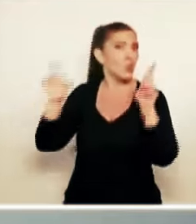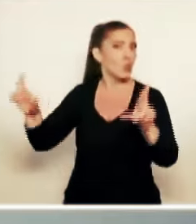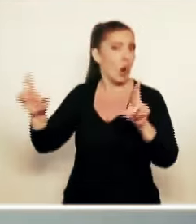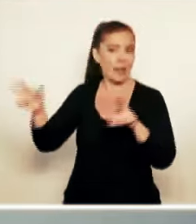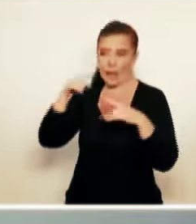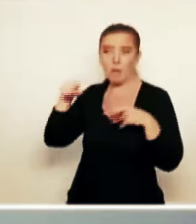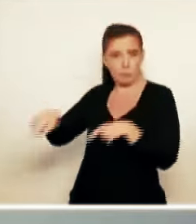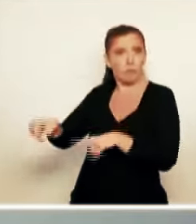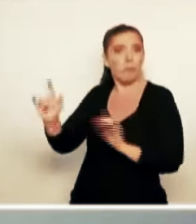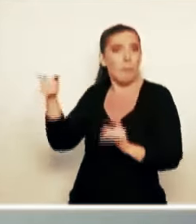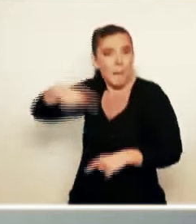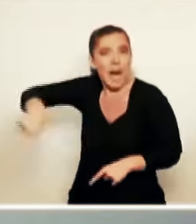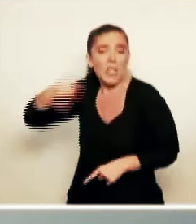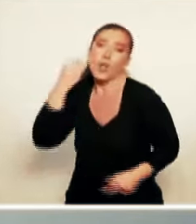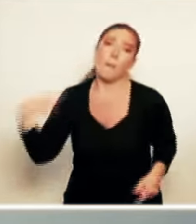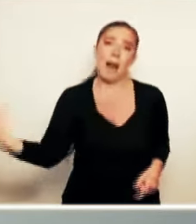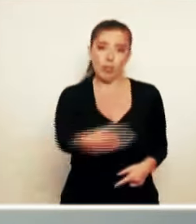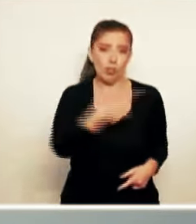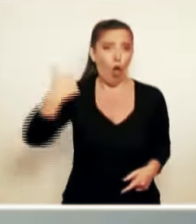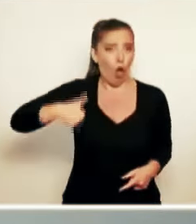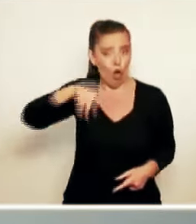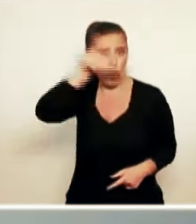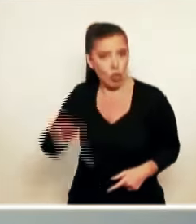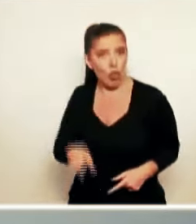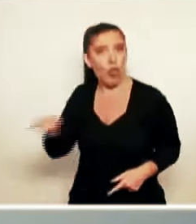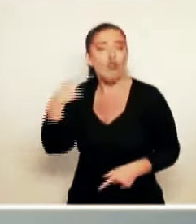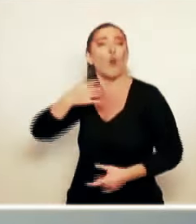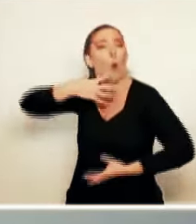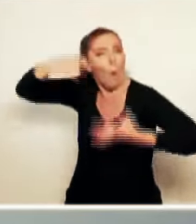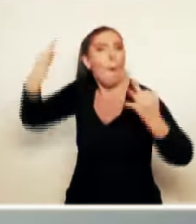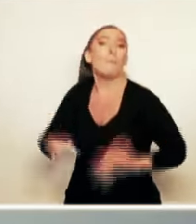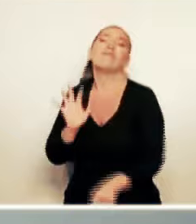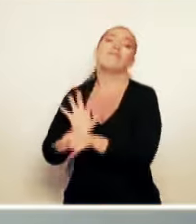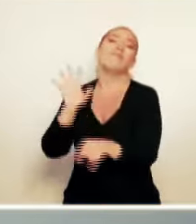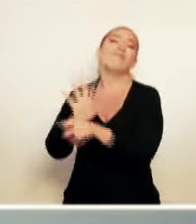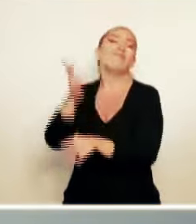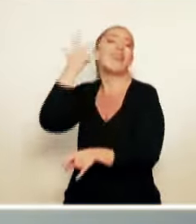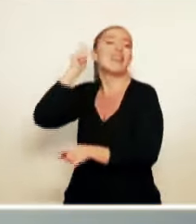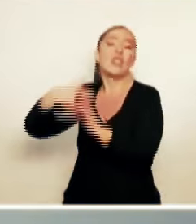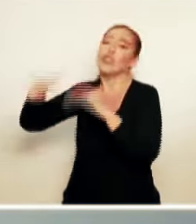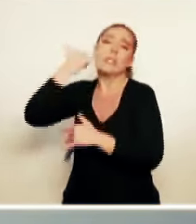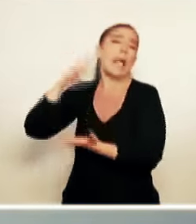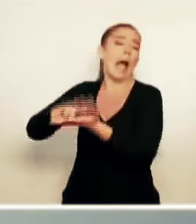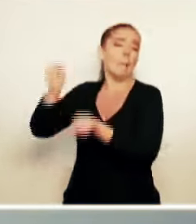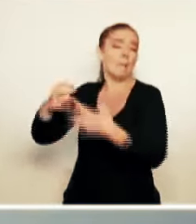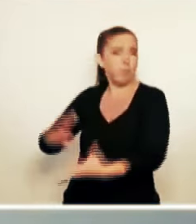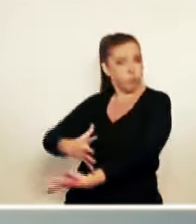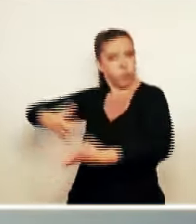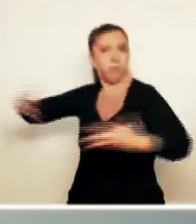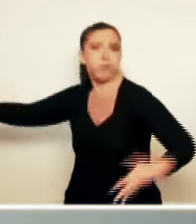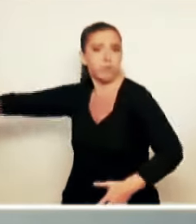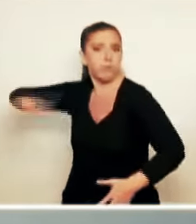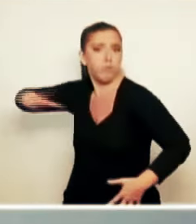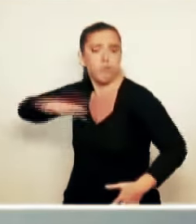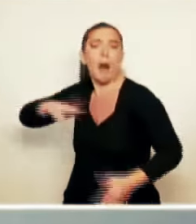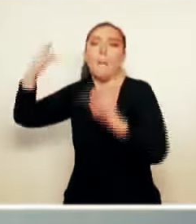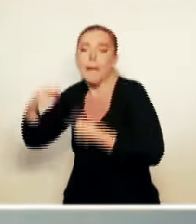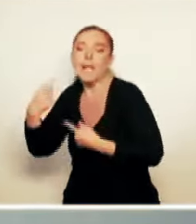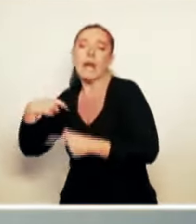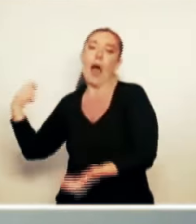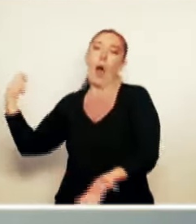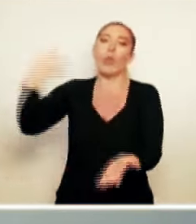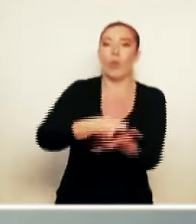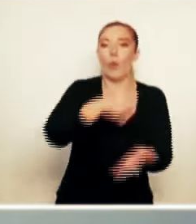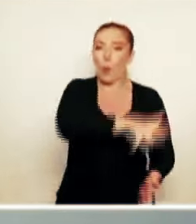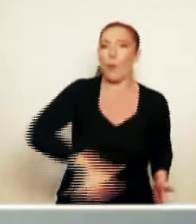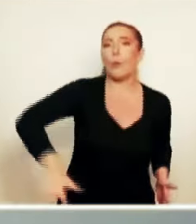para ellos y para todos los argentinos, han cumplido la mayoría de edad, son grandes empresarios, comiencen a devolver al